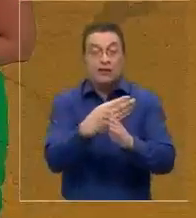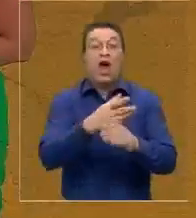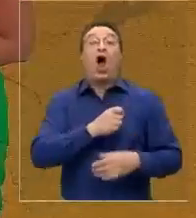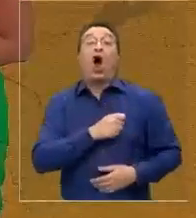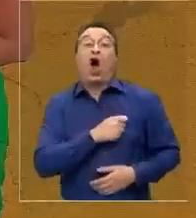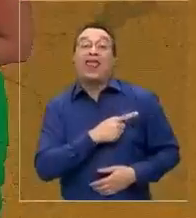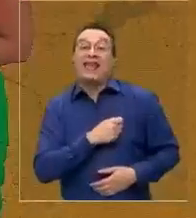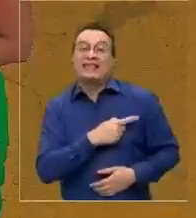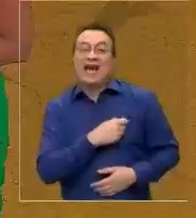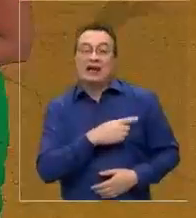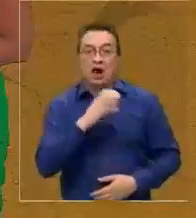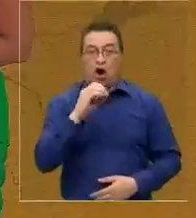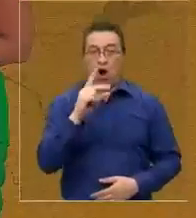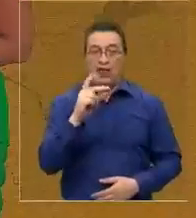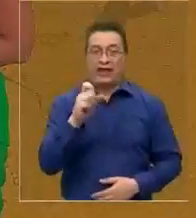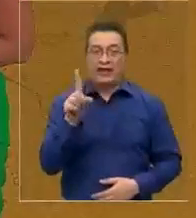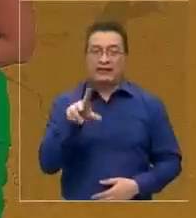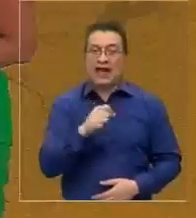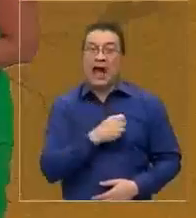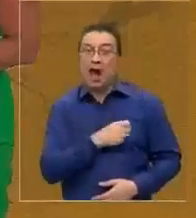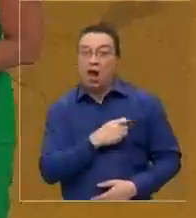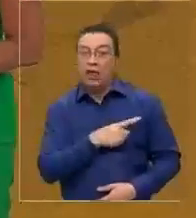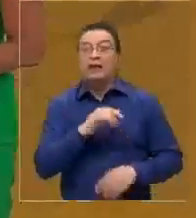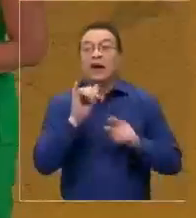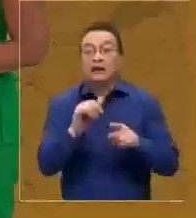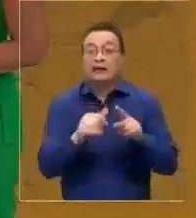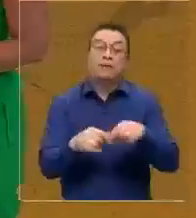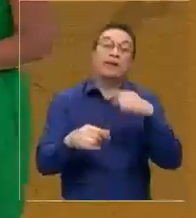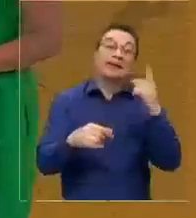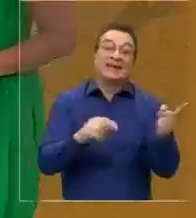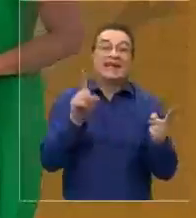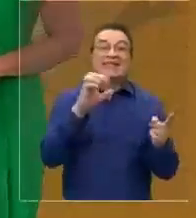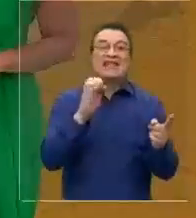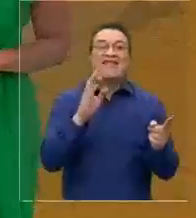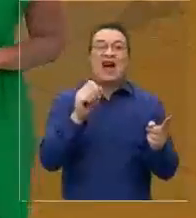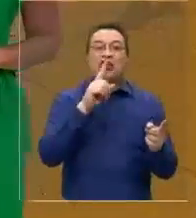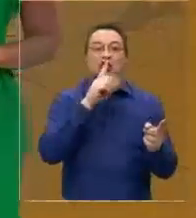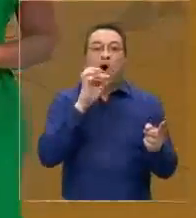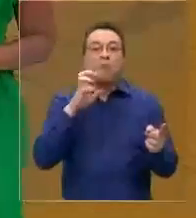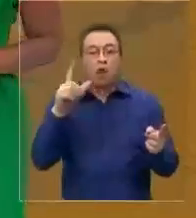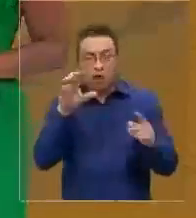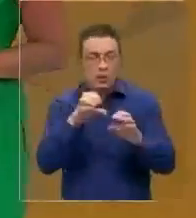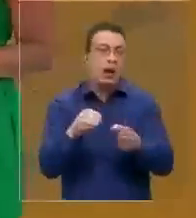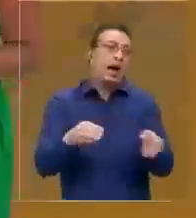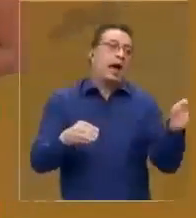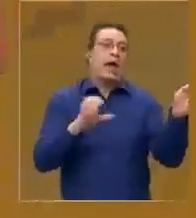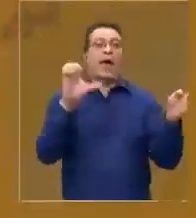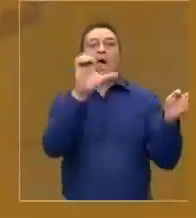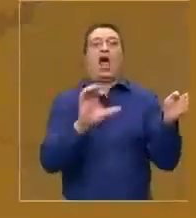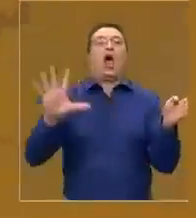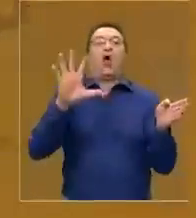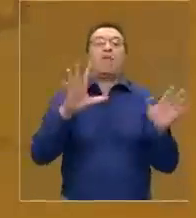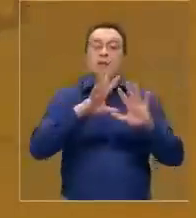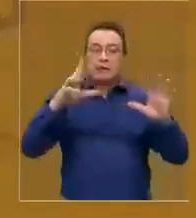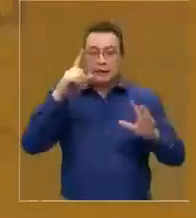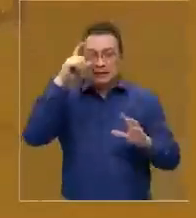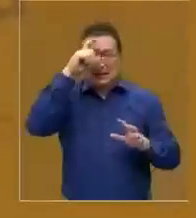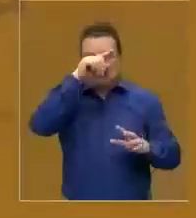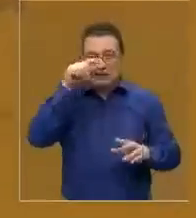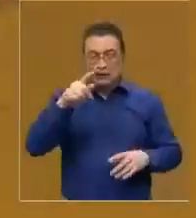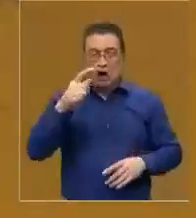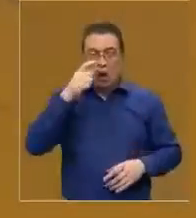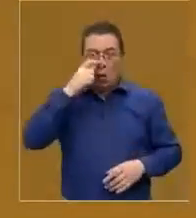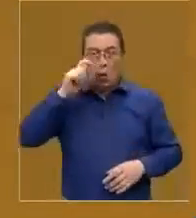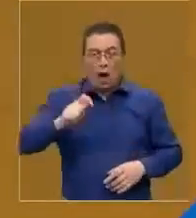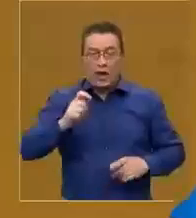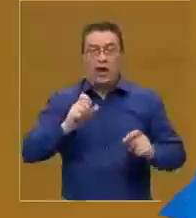que es otra ciudad también en conflicto, y luego a partir de aquí... A Sebastopol ya también. Está Sebastopol y el territorio europeo, lo que por supuesto hace muy complejo para Ucrania